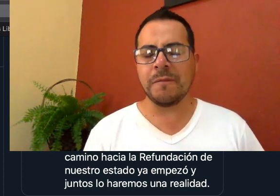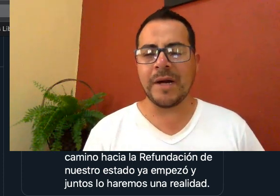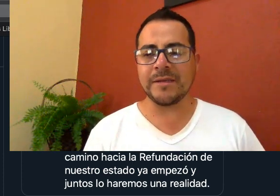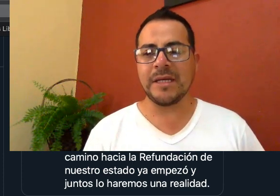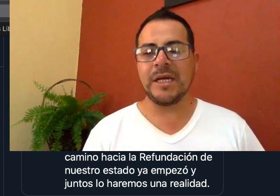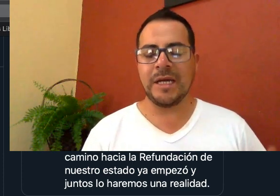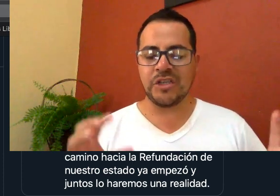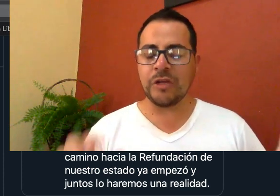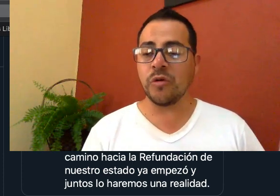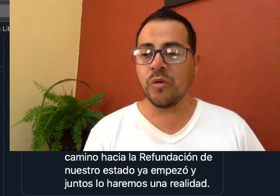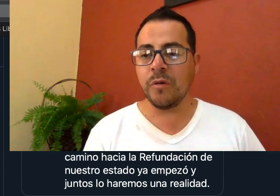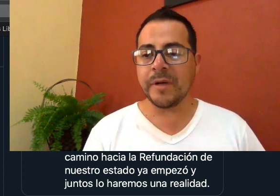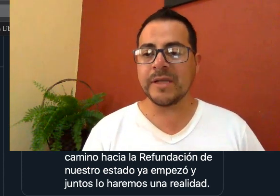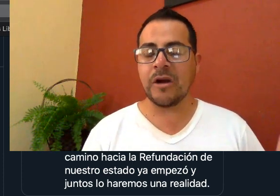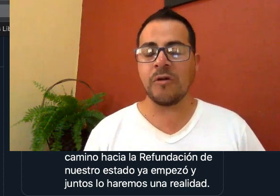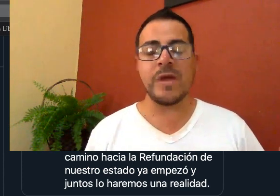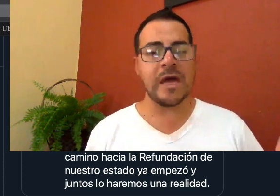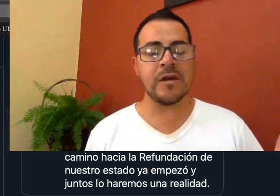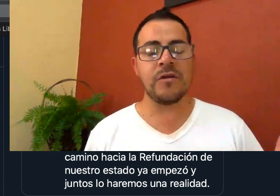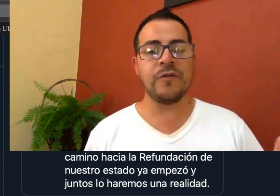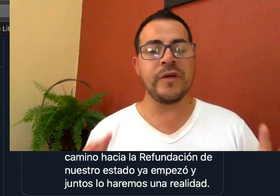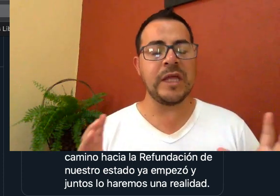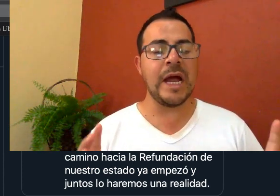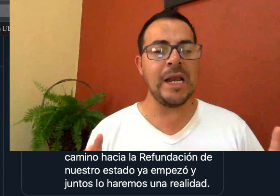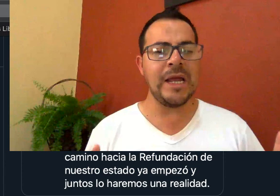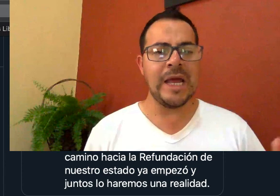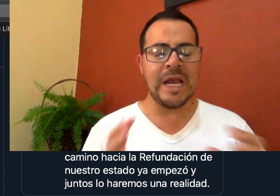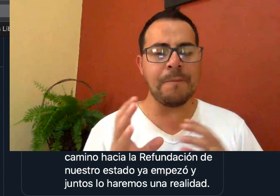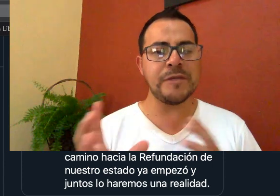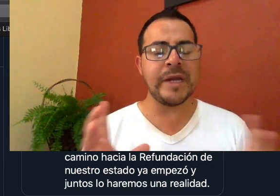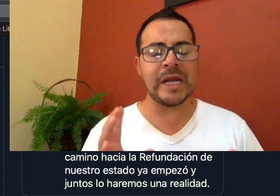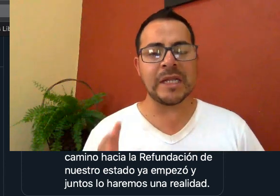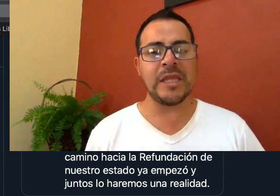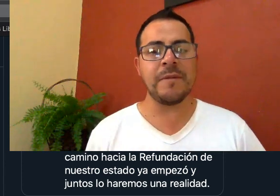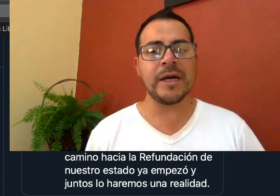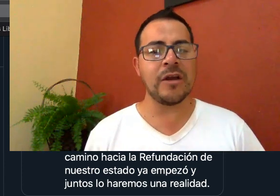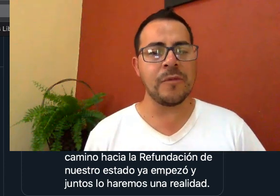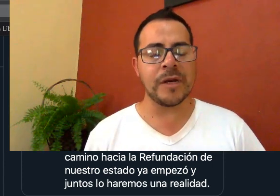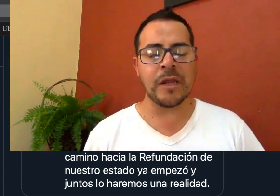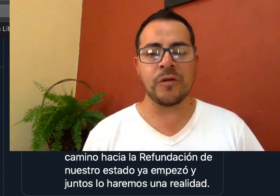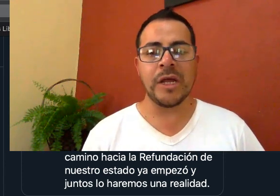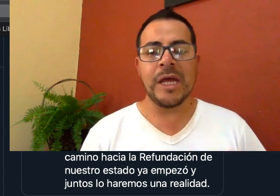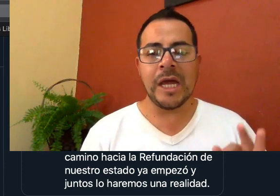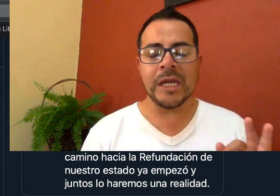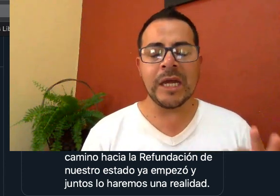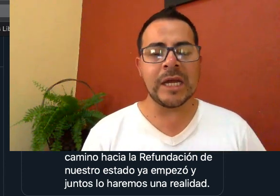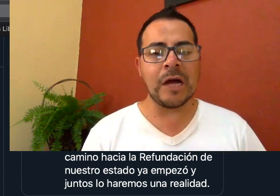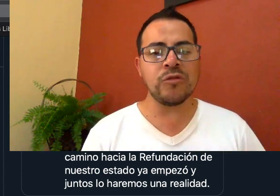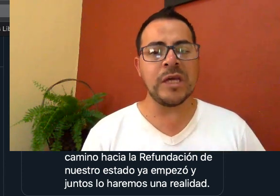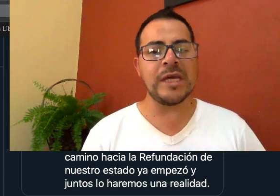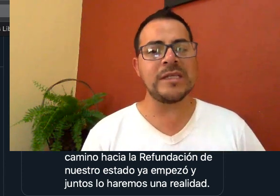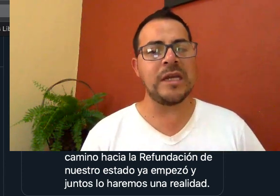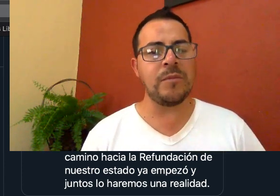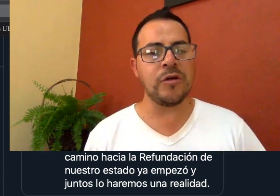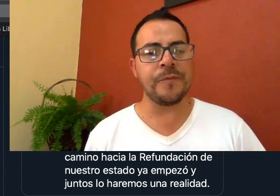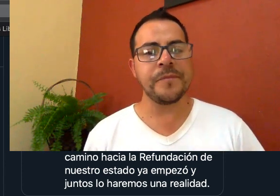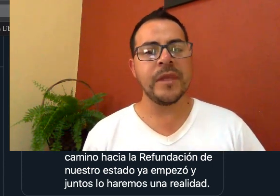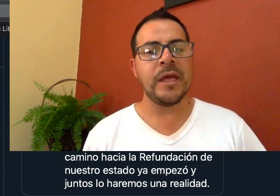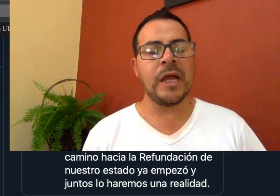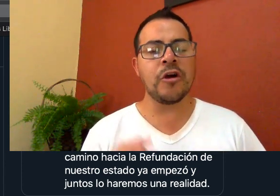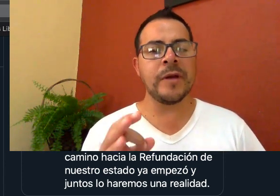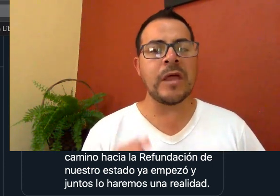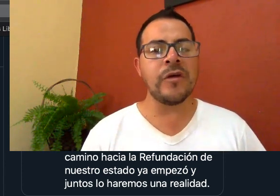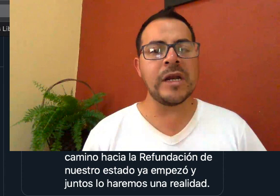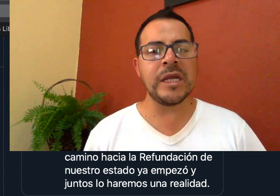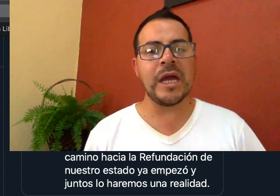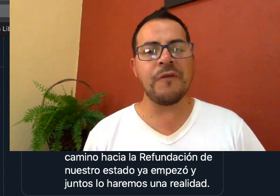defendiéndolo además, echando culpas al gobierno federal en la misma narrativa que el gobernador. Enrique Krauze escribió: